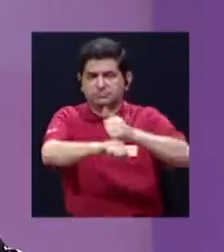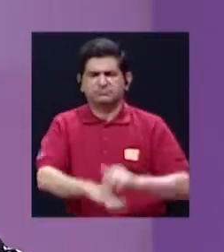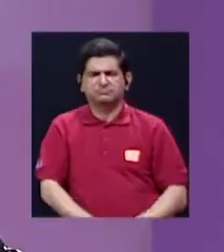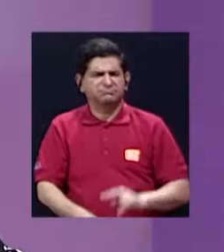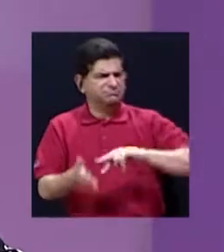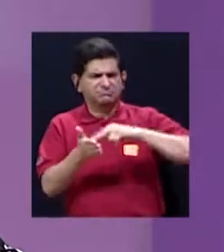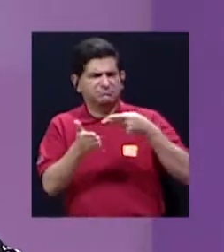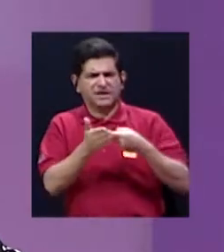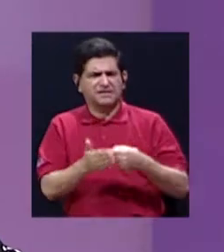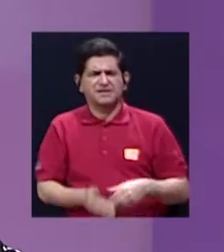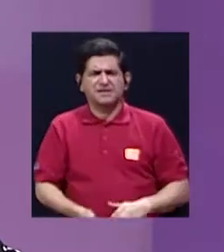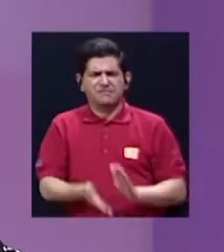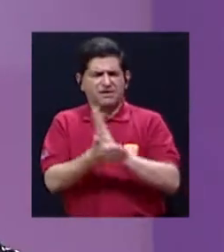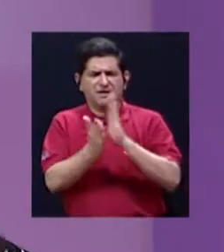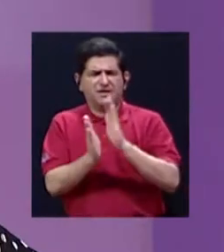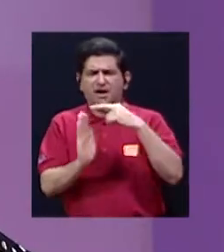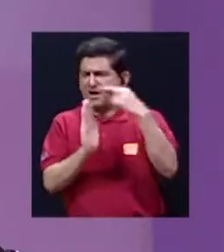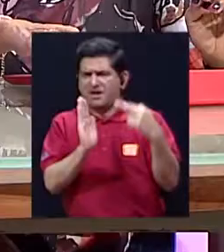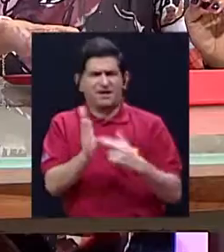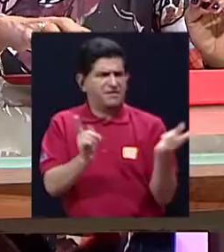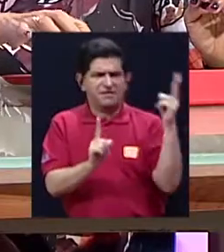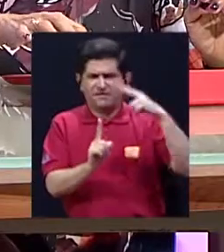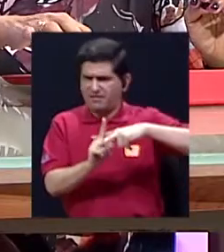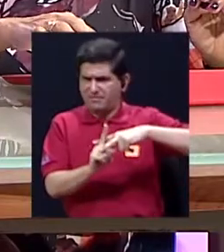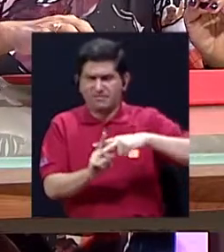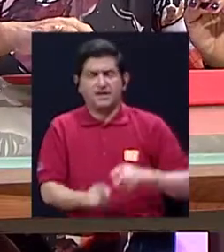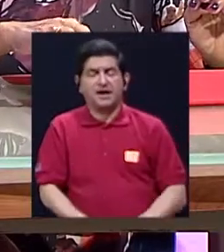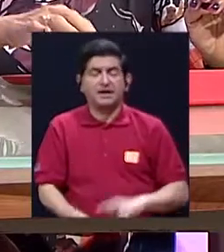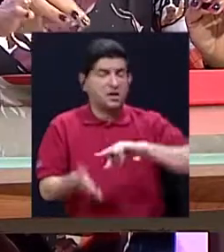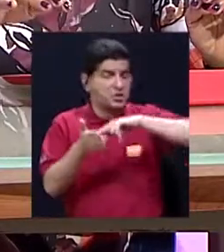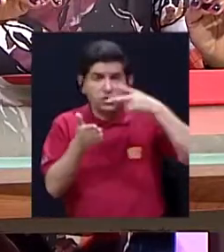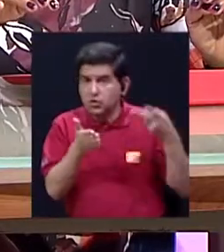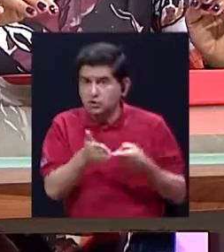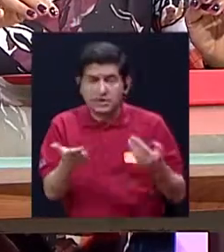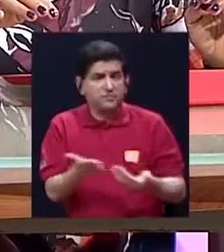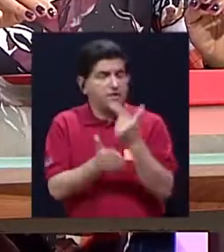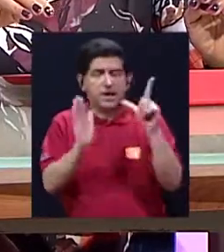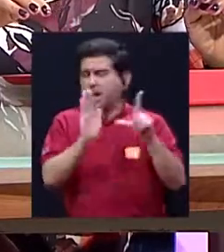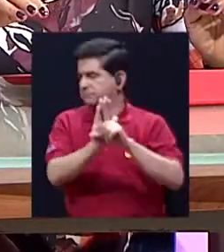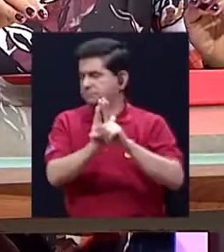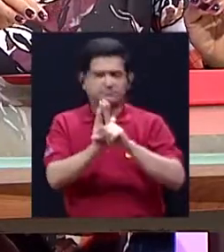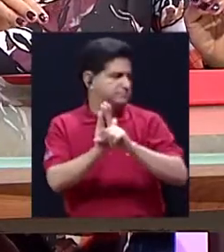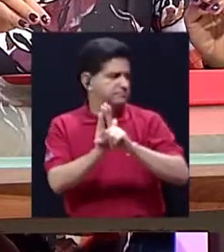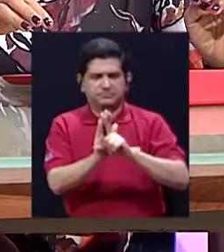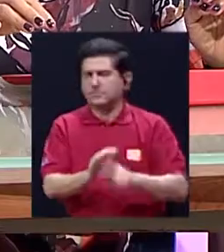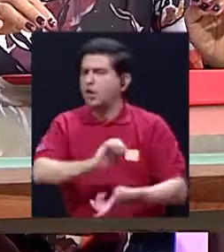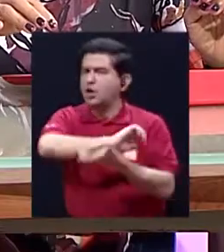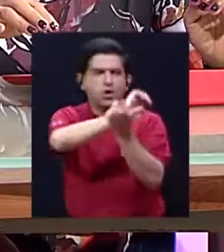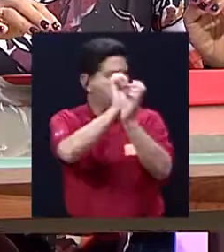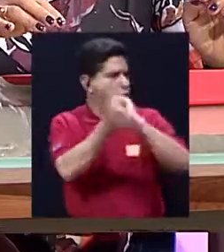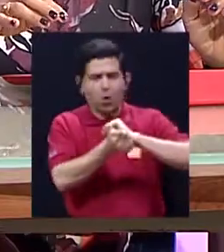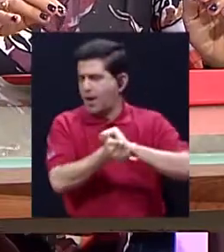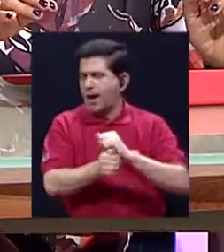de este protocolo que no ha sido aprobado, no estamos hablando de una nueva ley, de un cambio en la normativa,